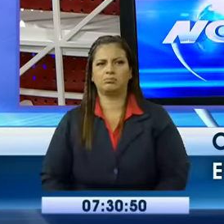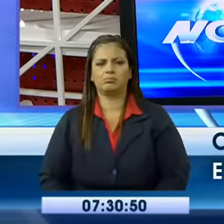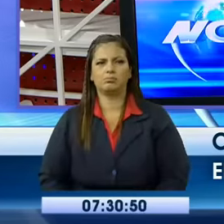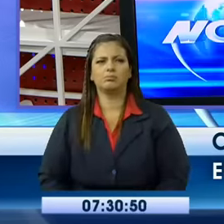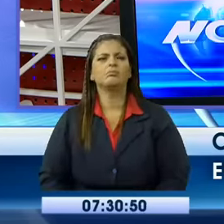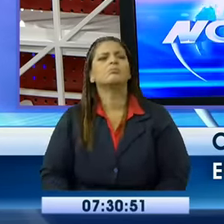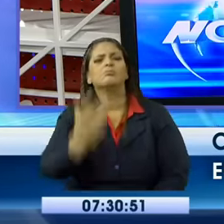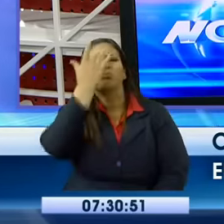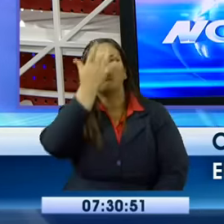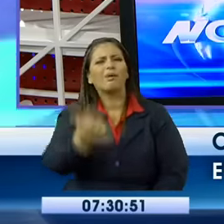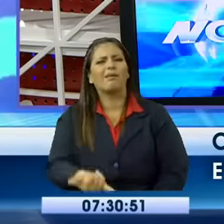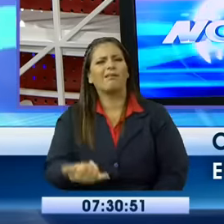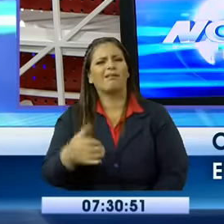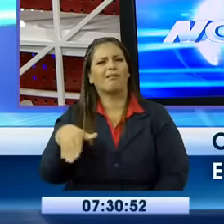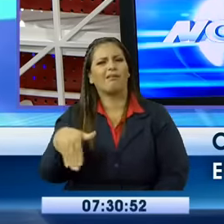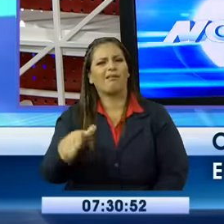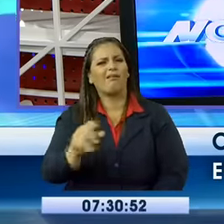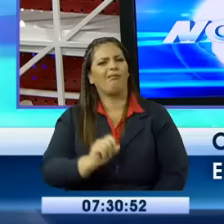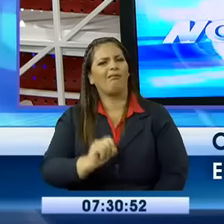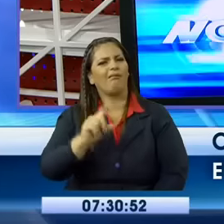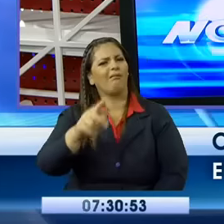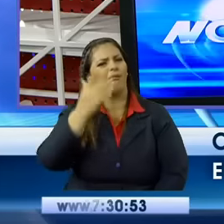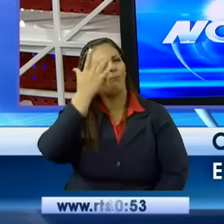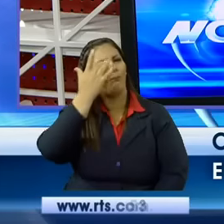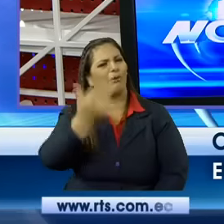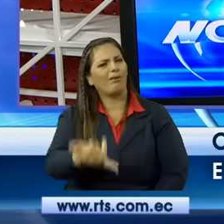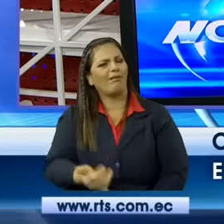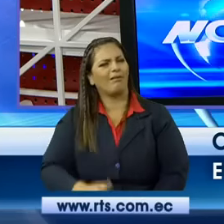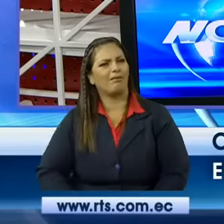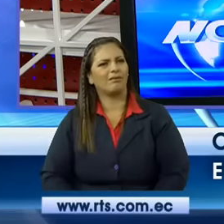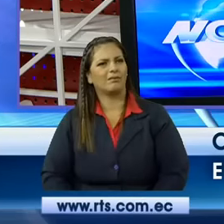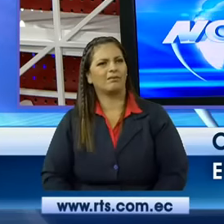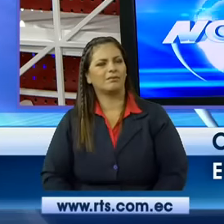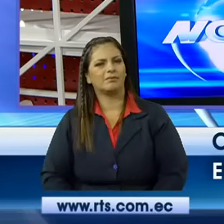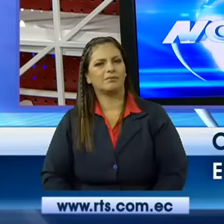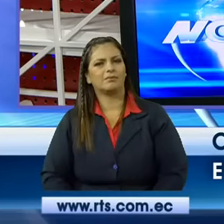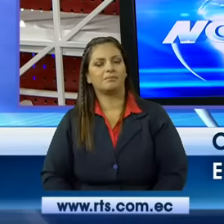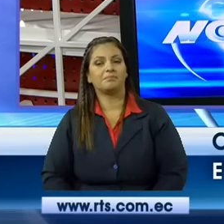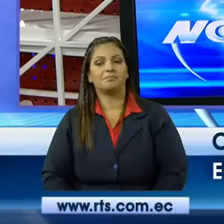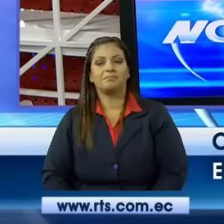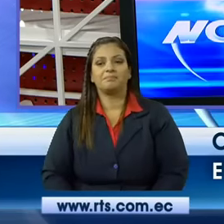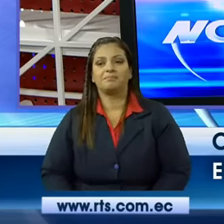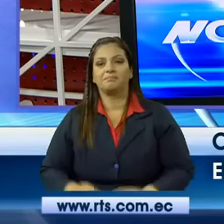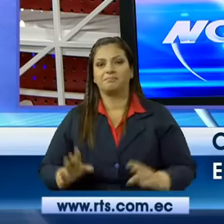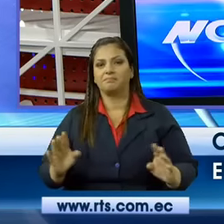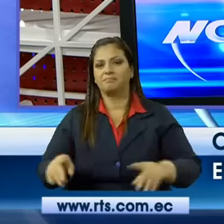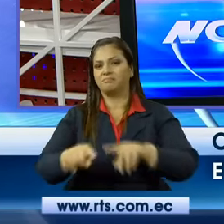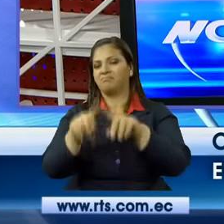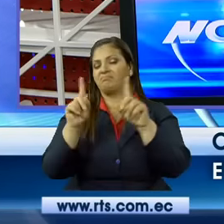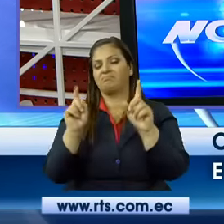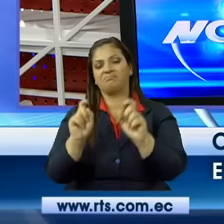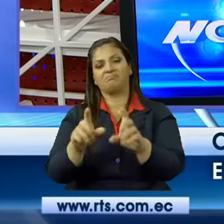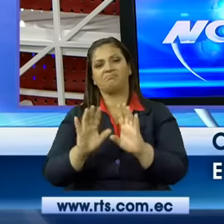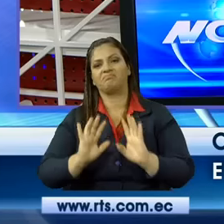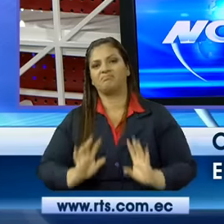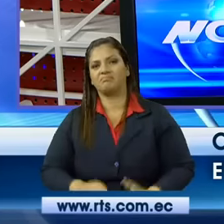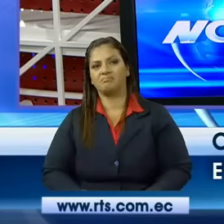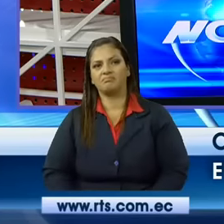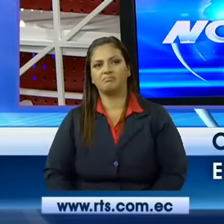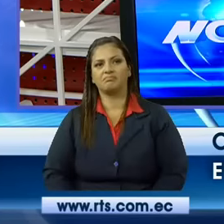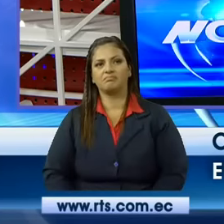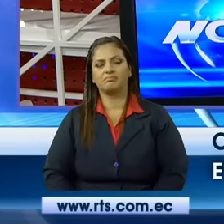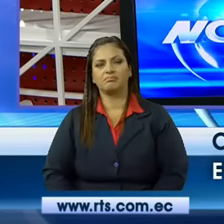que el pescado, el picudo, suba tanto? Uh-huh. ¿Qué motiva? Esa es la pregunta para los comerciantes, mi queridísimo Jorge.